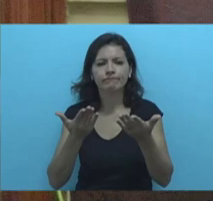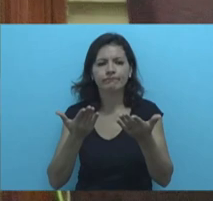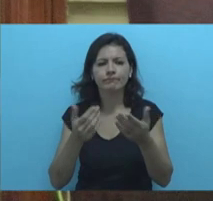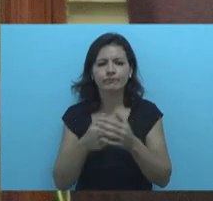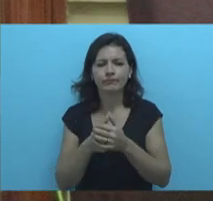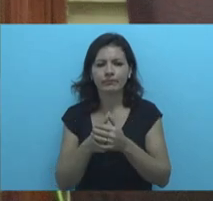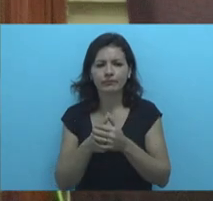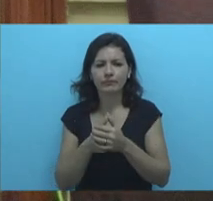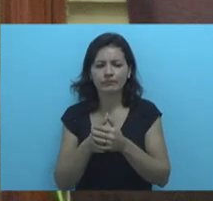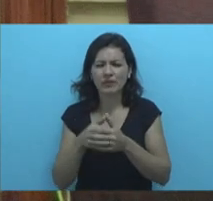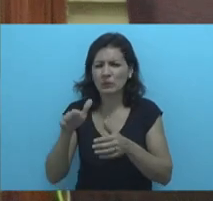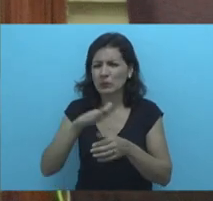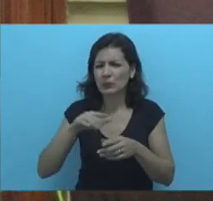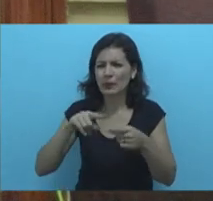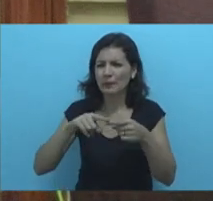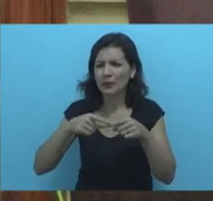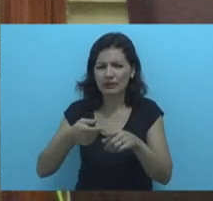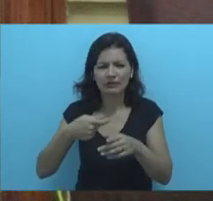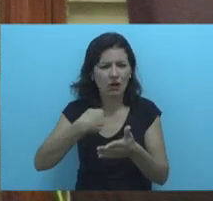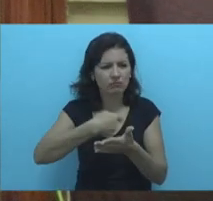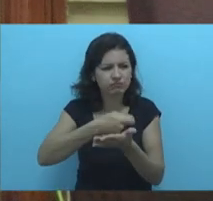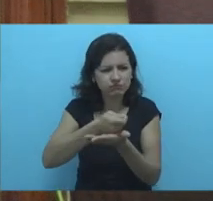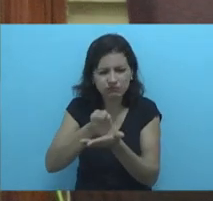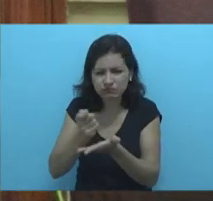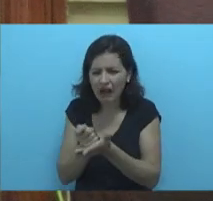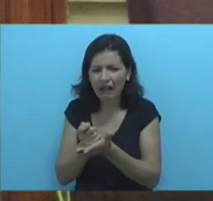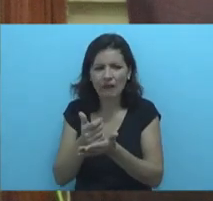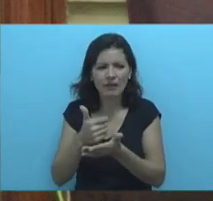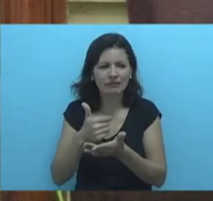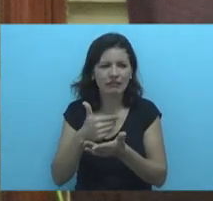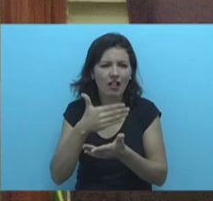en espacios políticos repartidores de estampitas